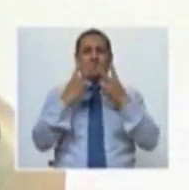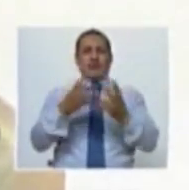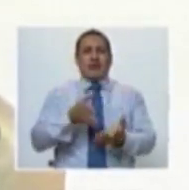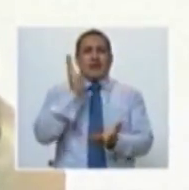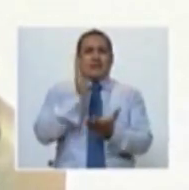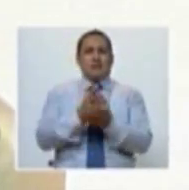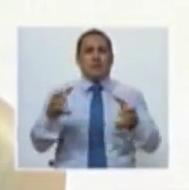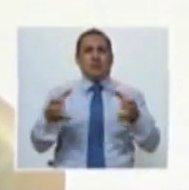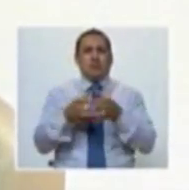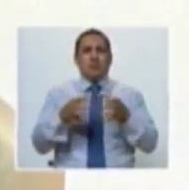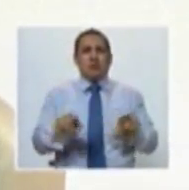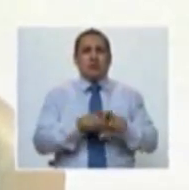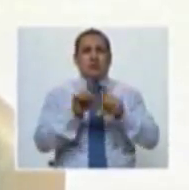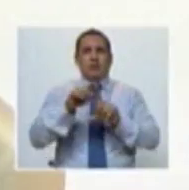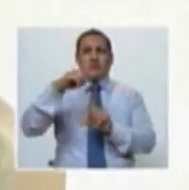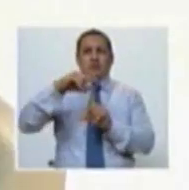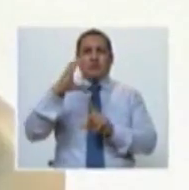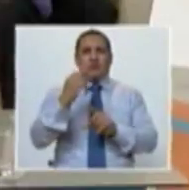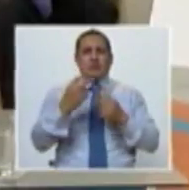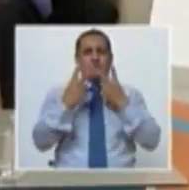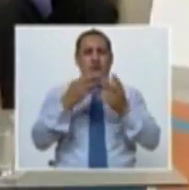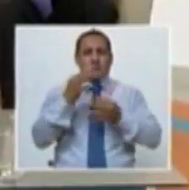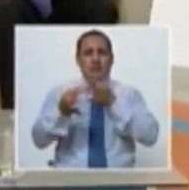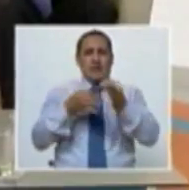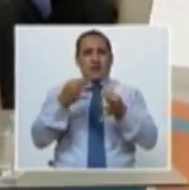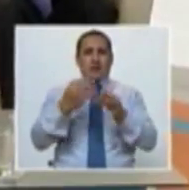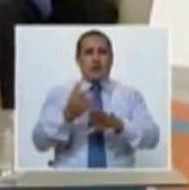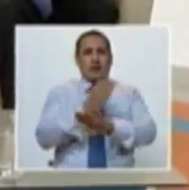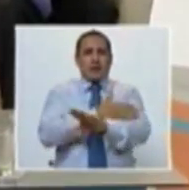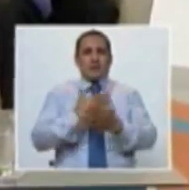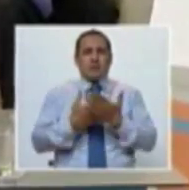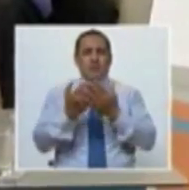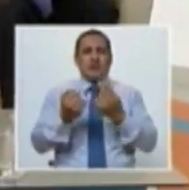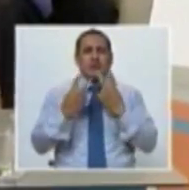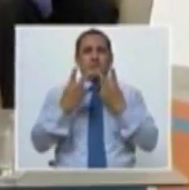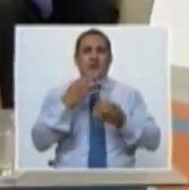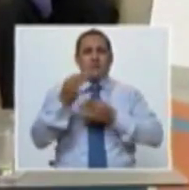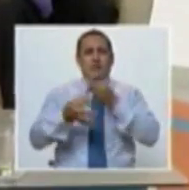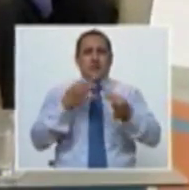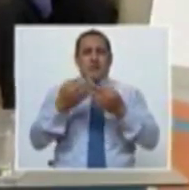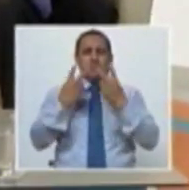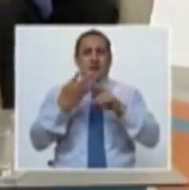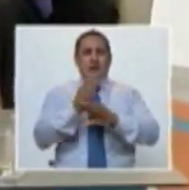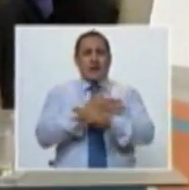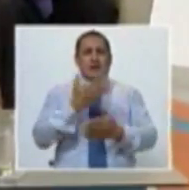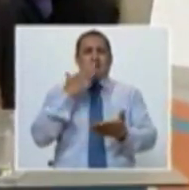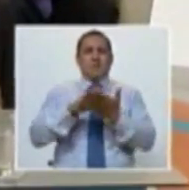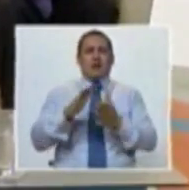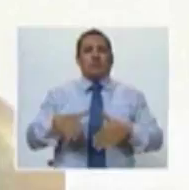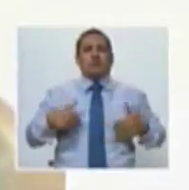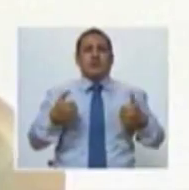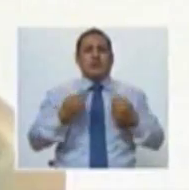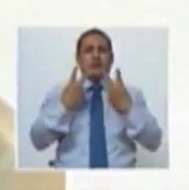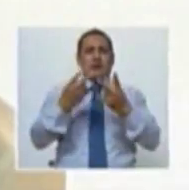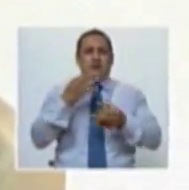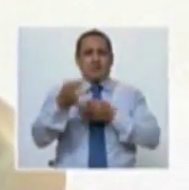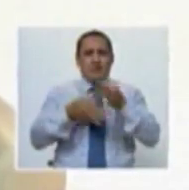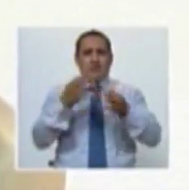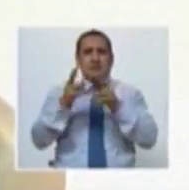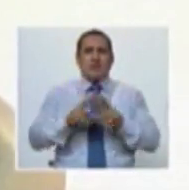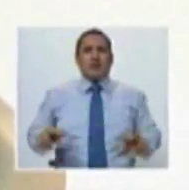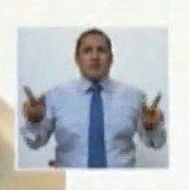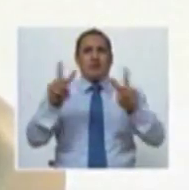por el delito de terrorismo, por ejemplo, implicaría una difícil o una remota posibilidad de asunción de